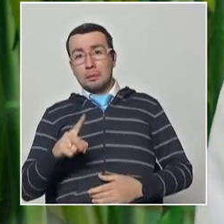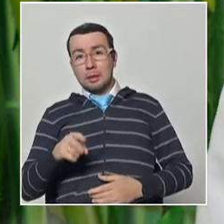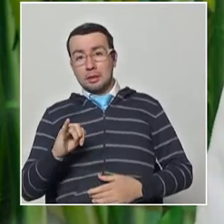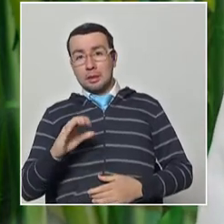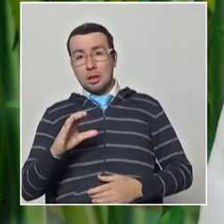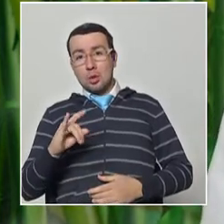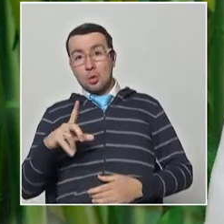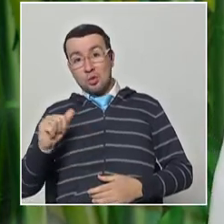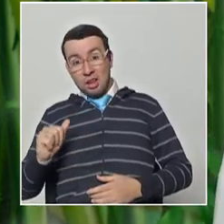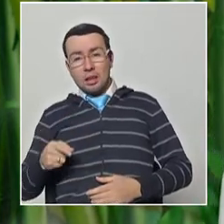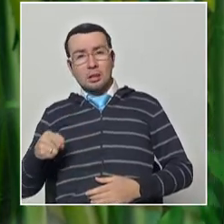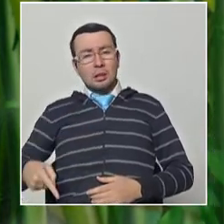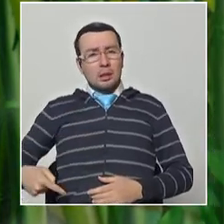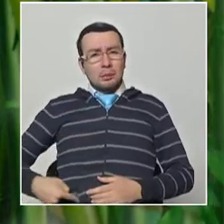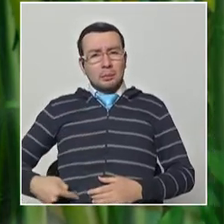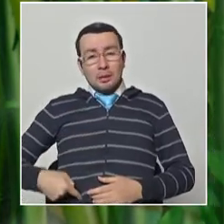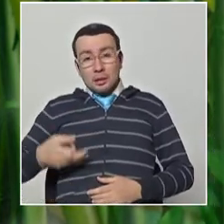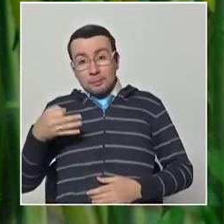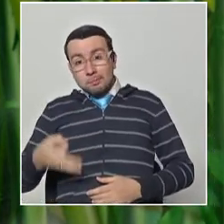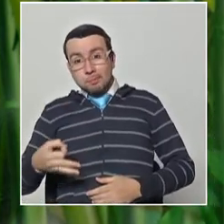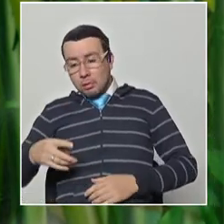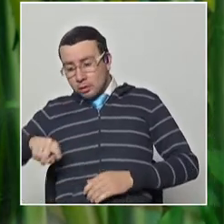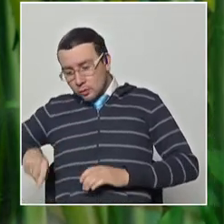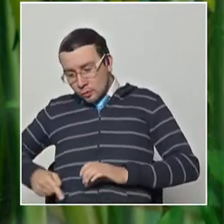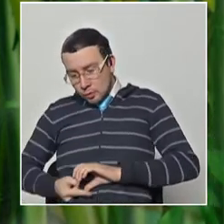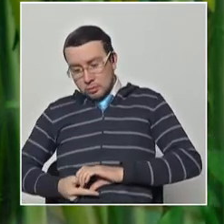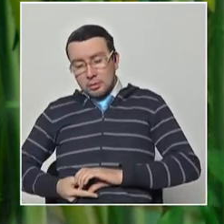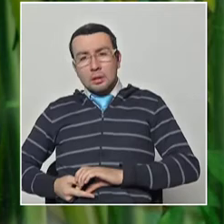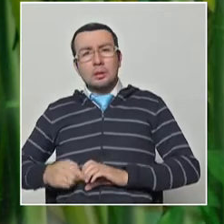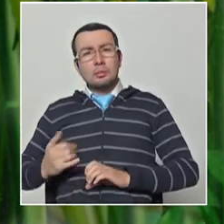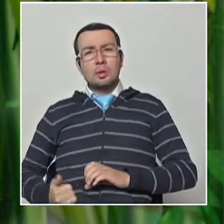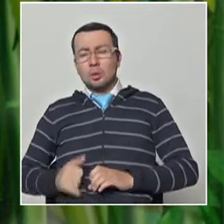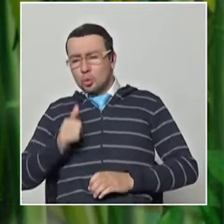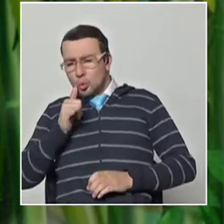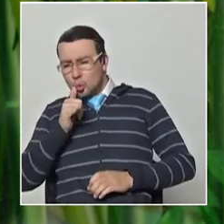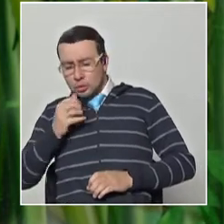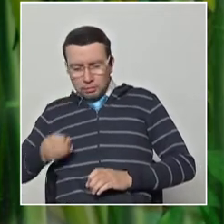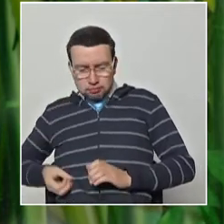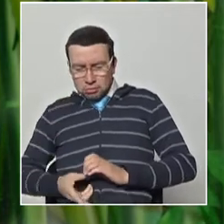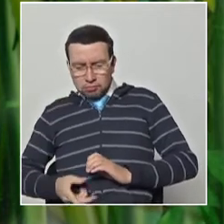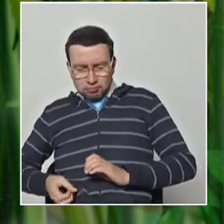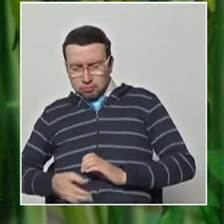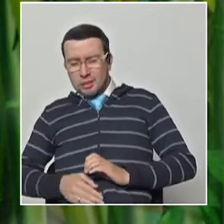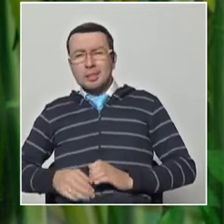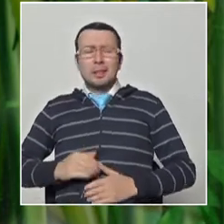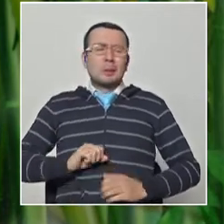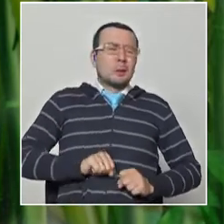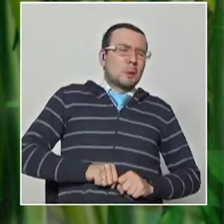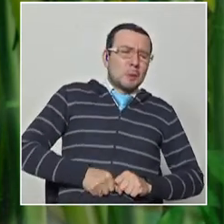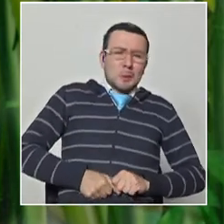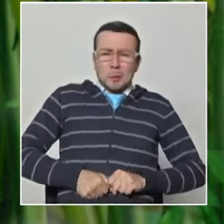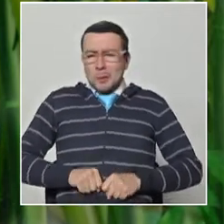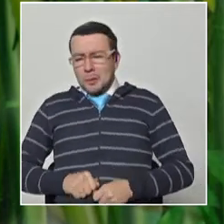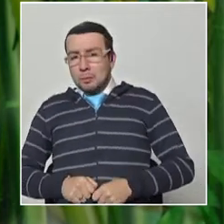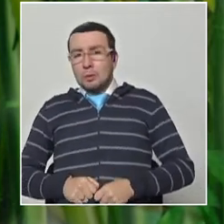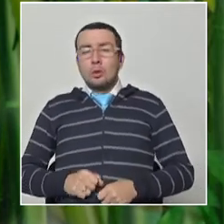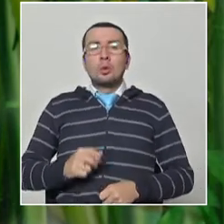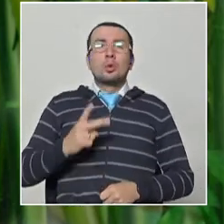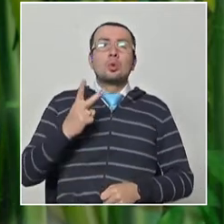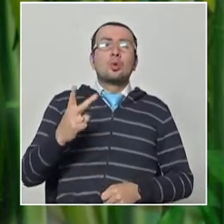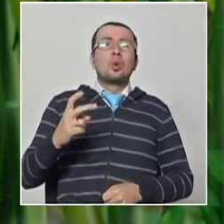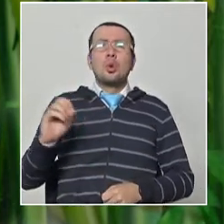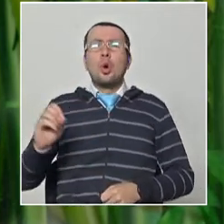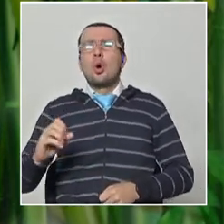suelte una piedra y se le metió en el cole ducó y no podía bajar la bilis y la persona tenía ese cólico tan horrible y se tomó 23